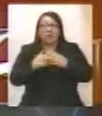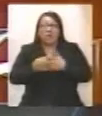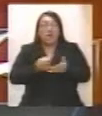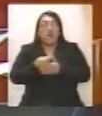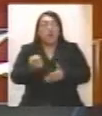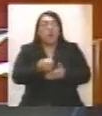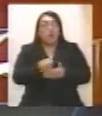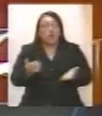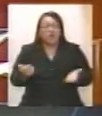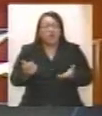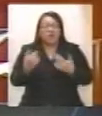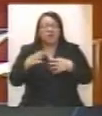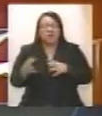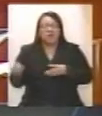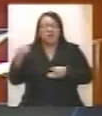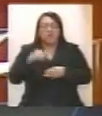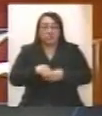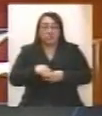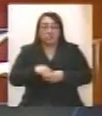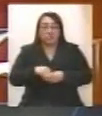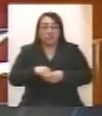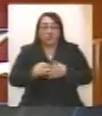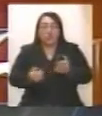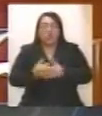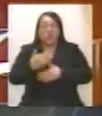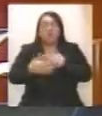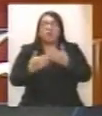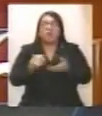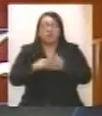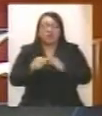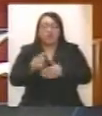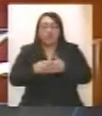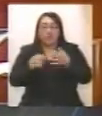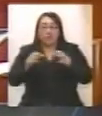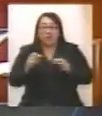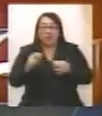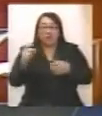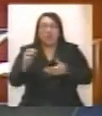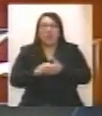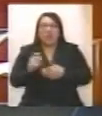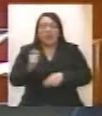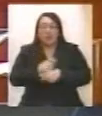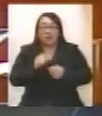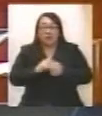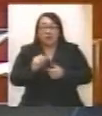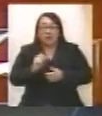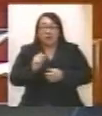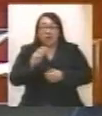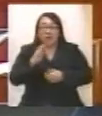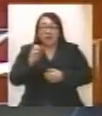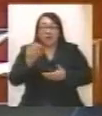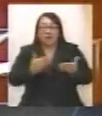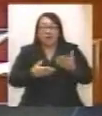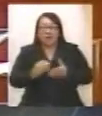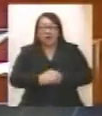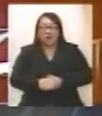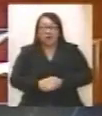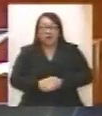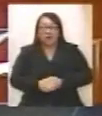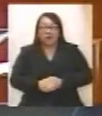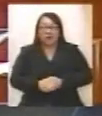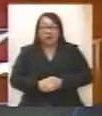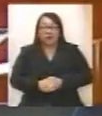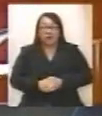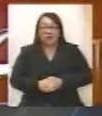compra. Se han introducido nuevos procedimientos que permitirán agilizar la contratación de bienes y servicios.